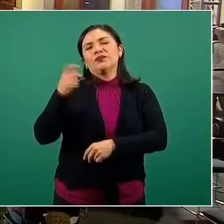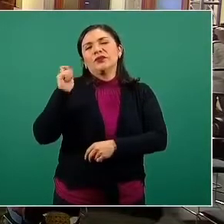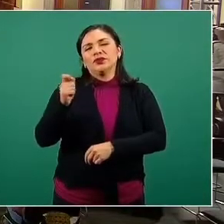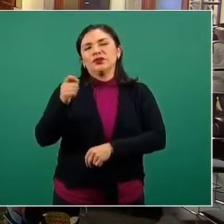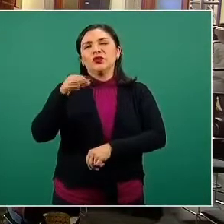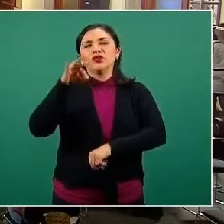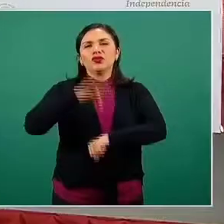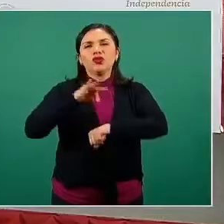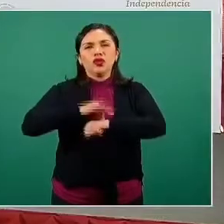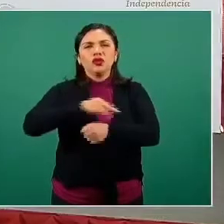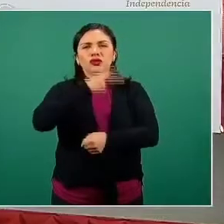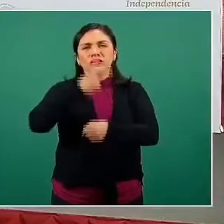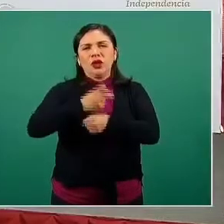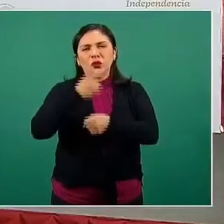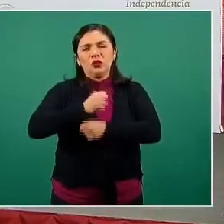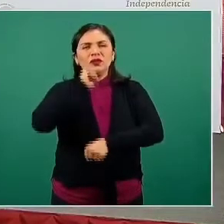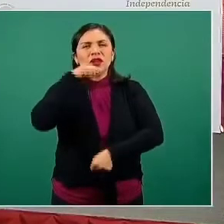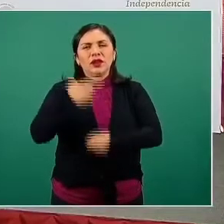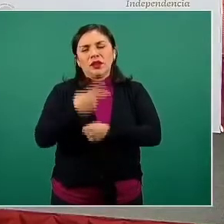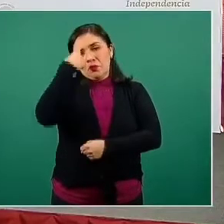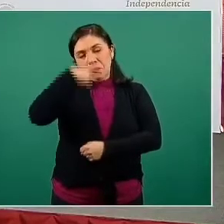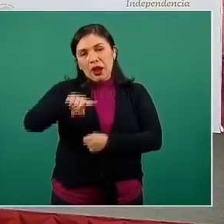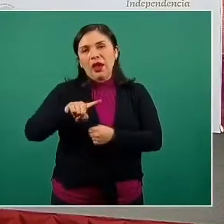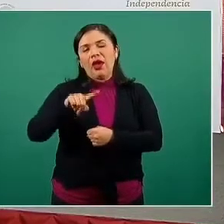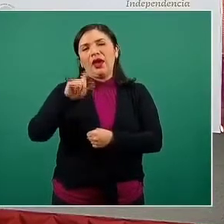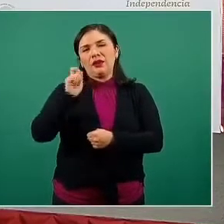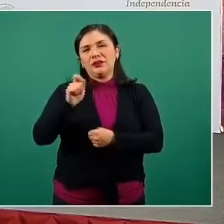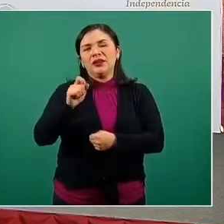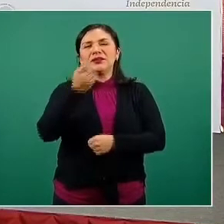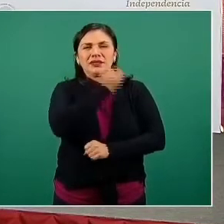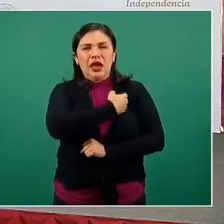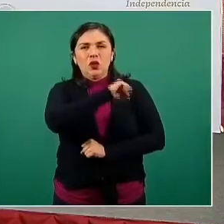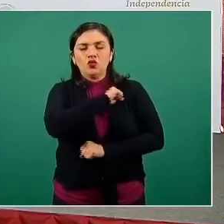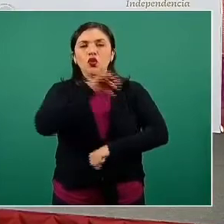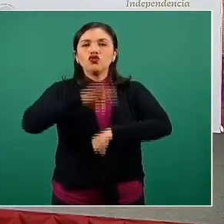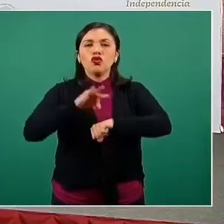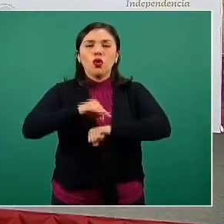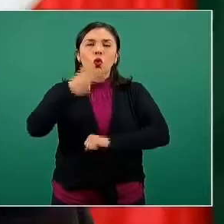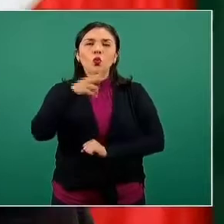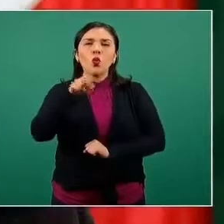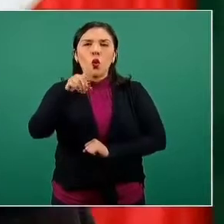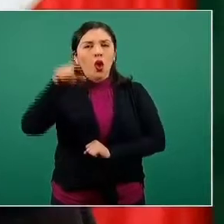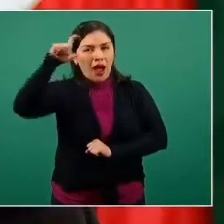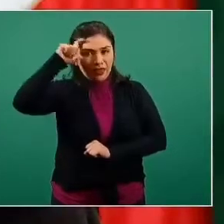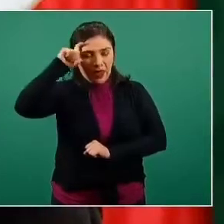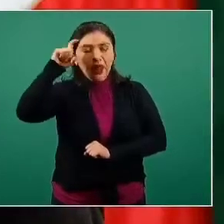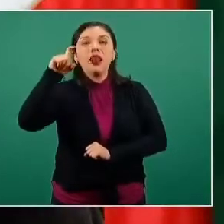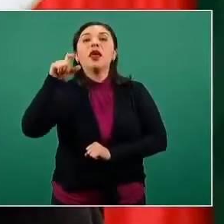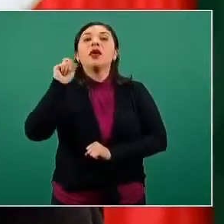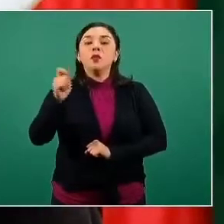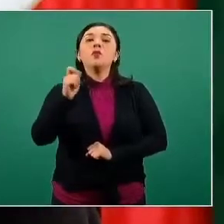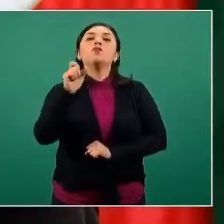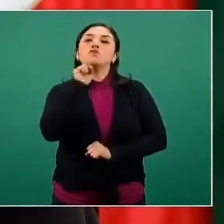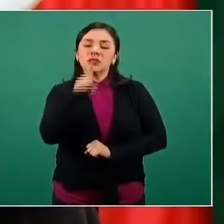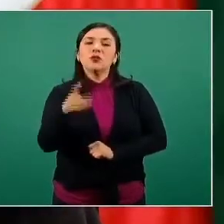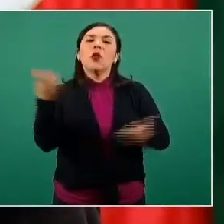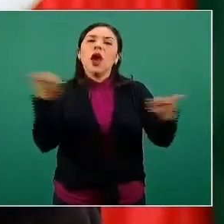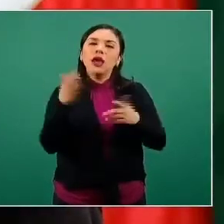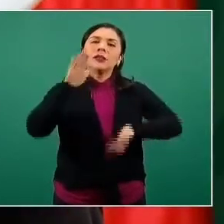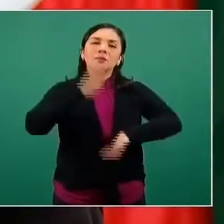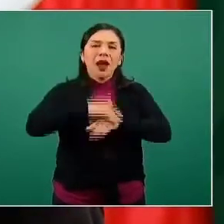el subsecretario de Prevención y Promoción de la Salud, el doctor Hugo López Gatell, quien precisamente